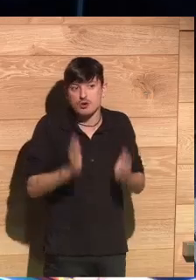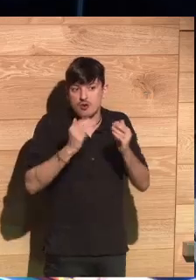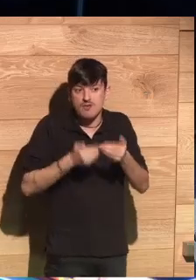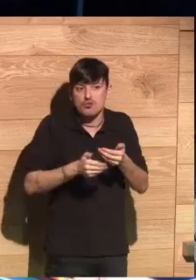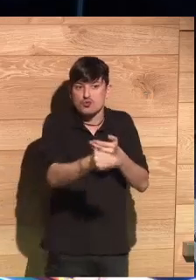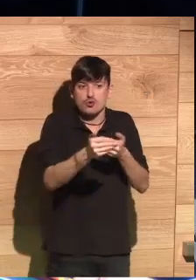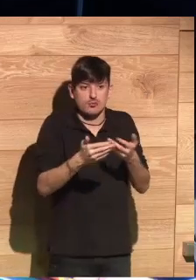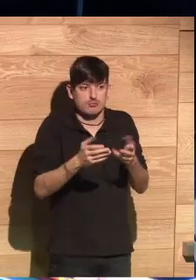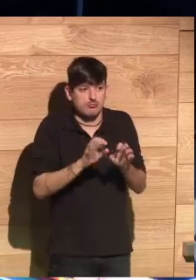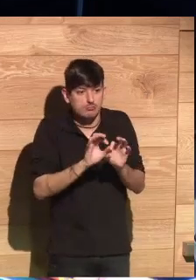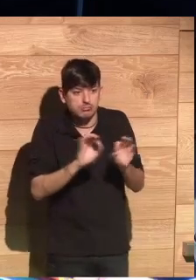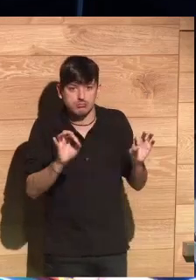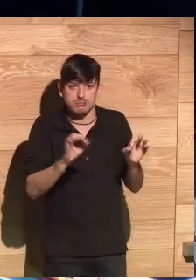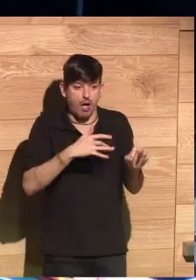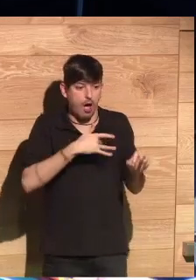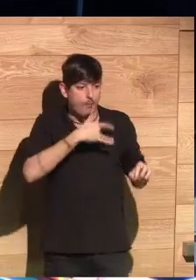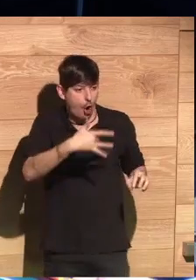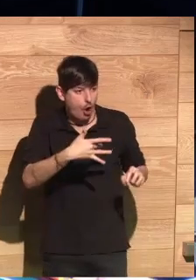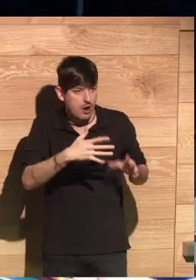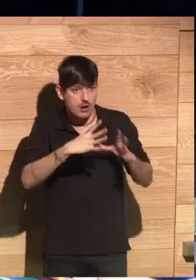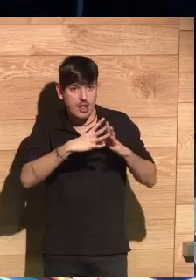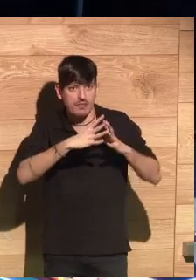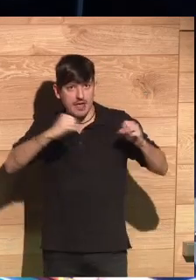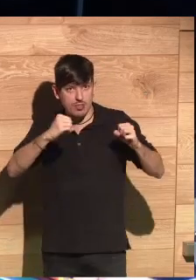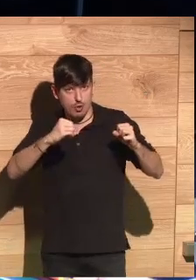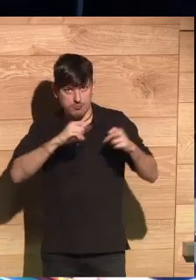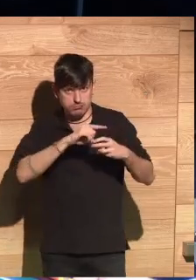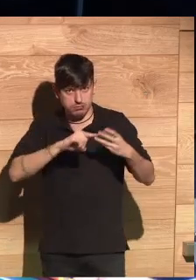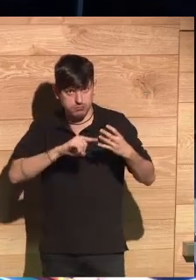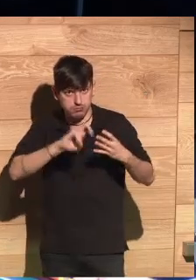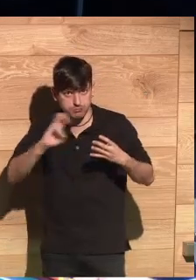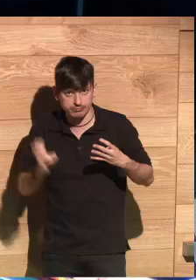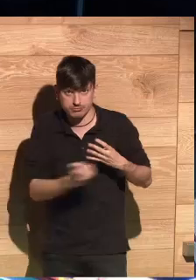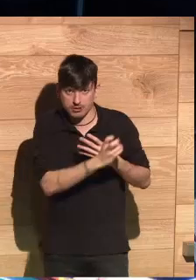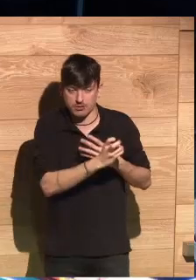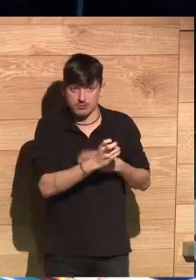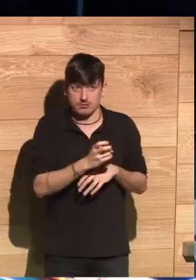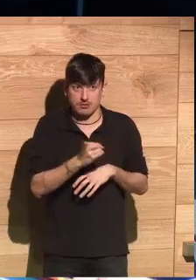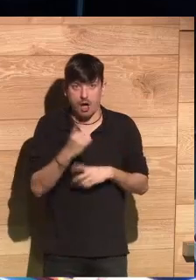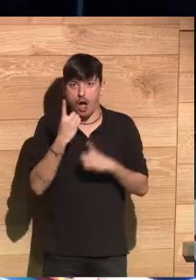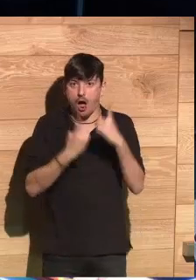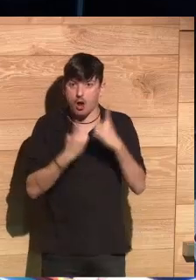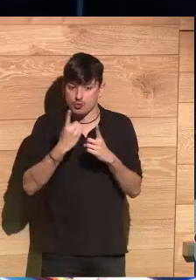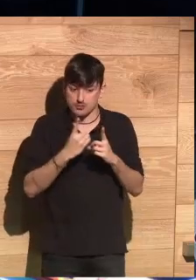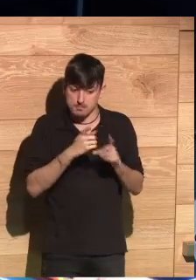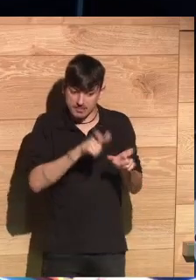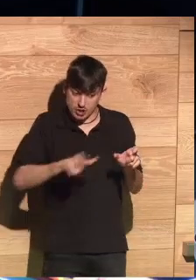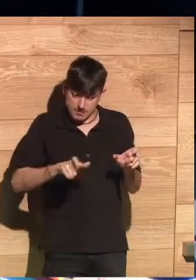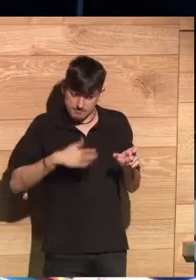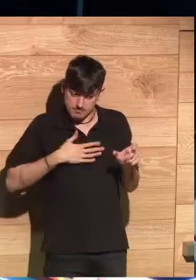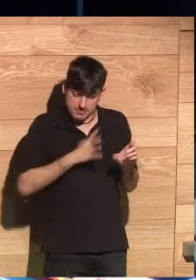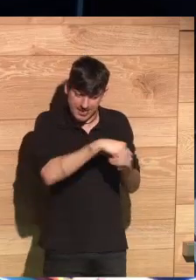La concordia, el amor, el entendimiento. Eso es lo que aspiran también algunos de mis personajes.